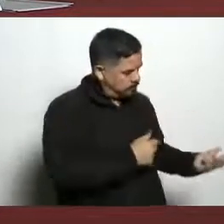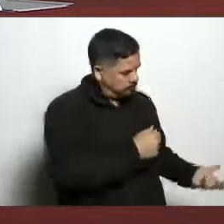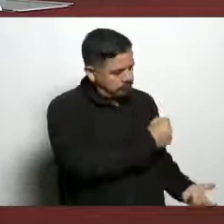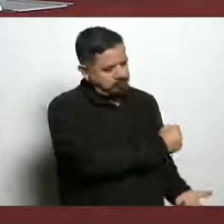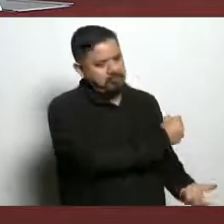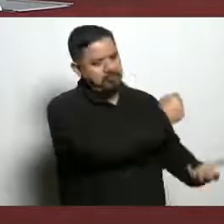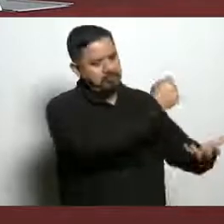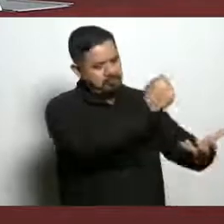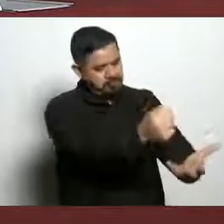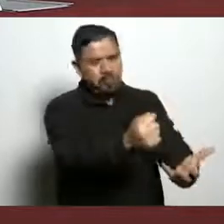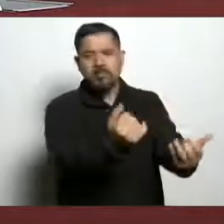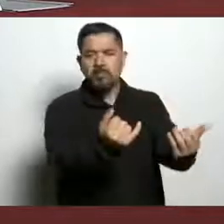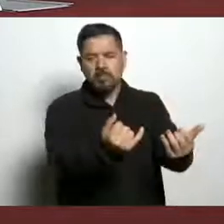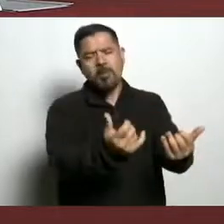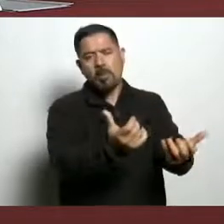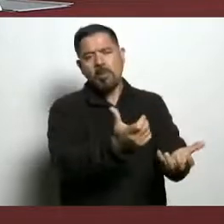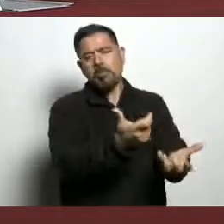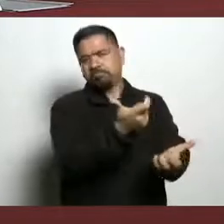otra cantidad,